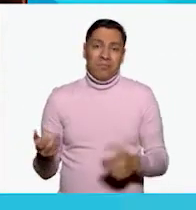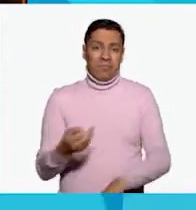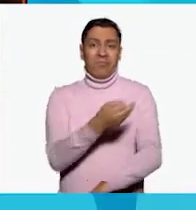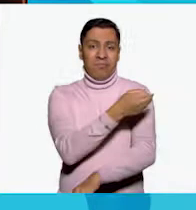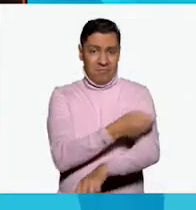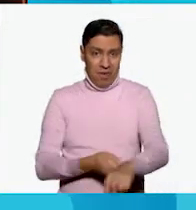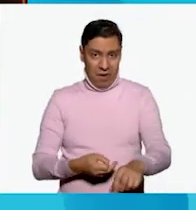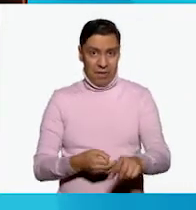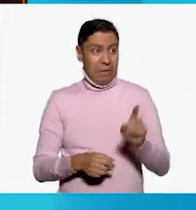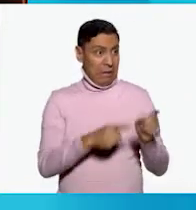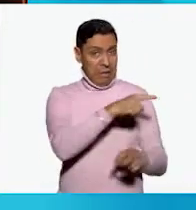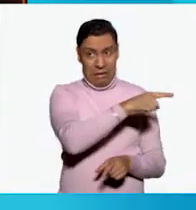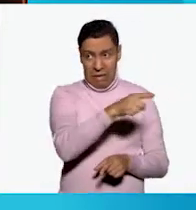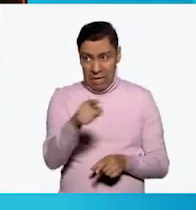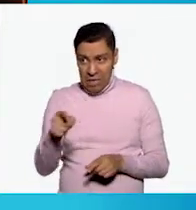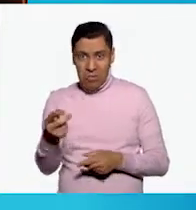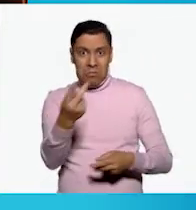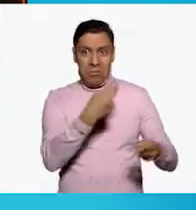estaba